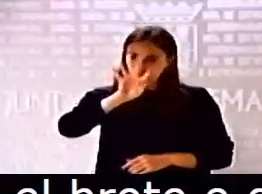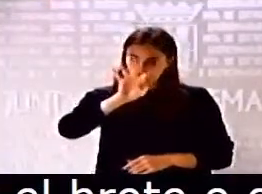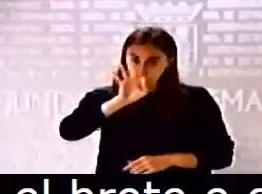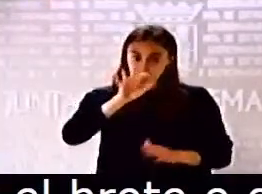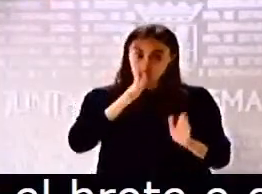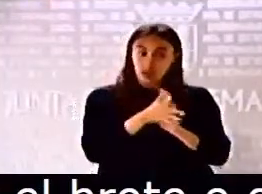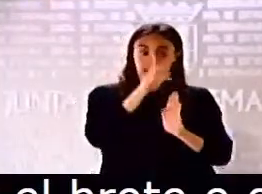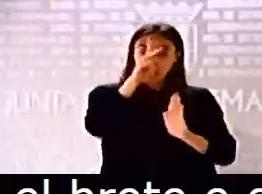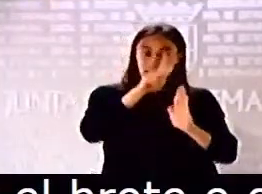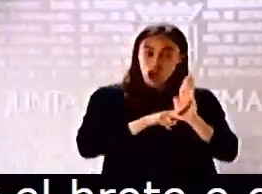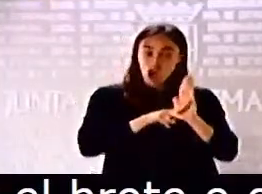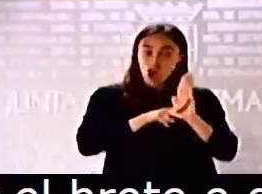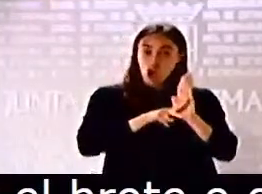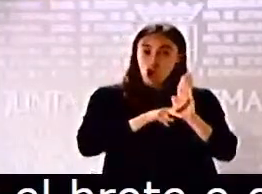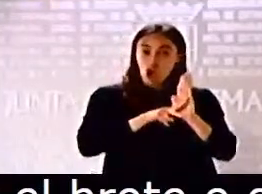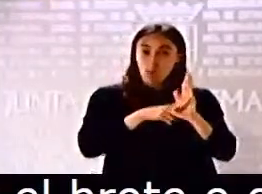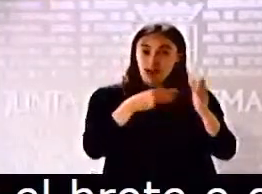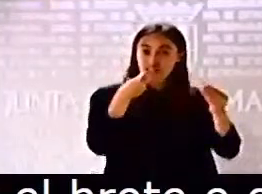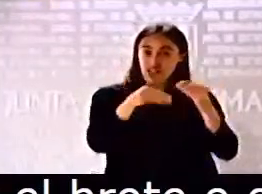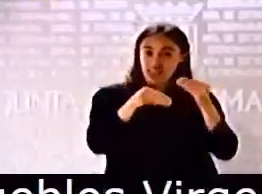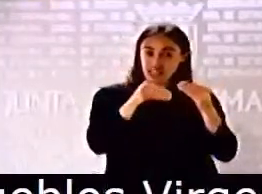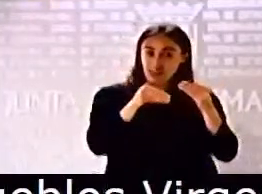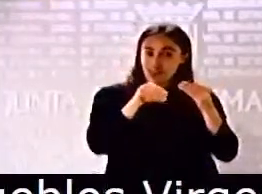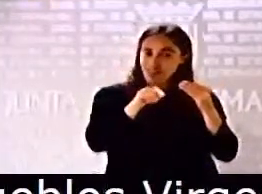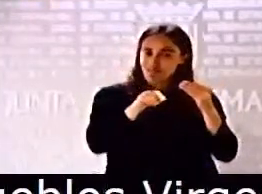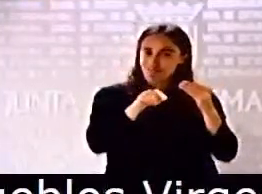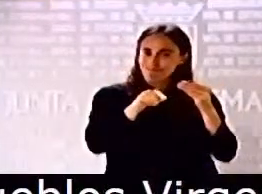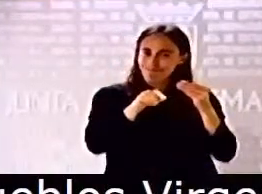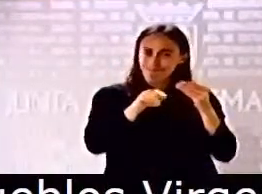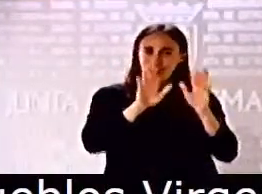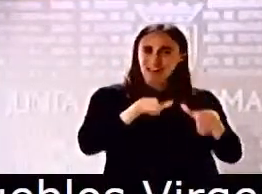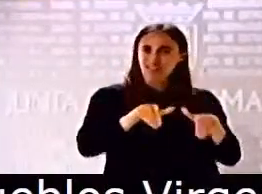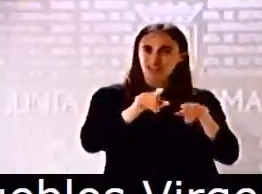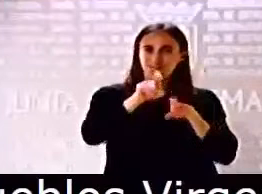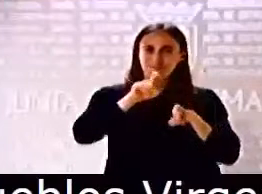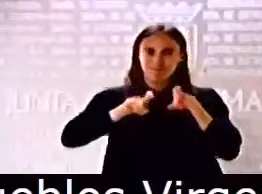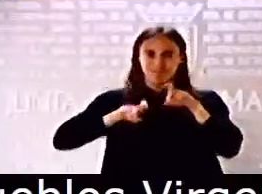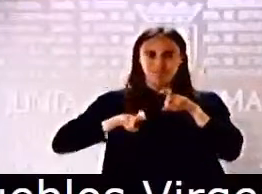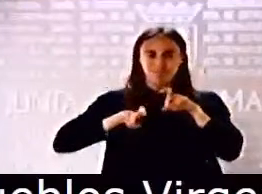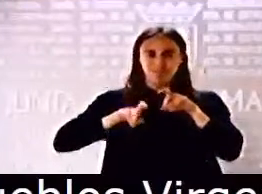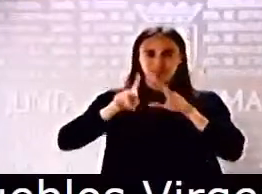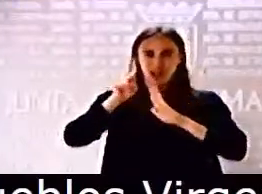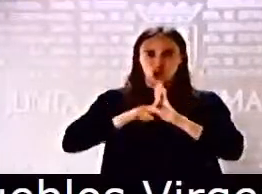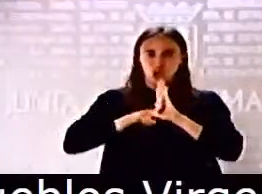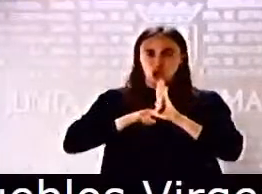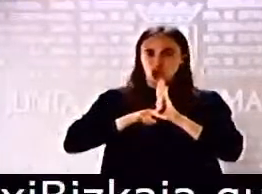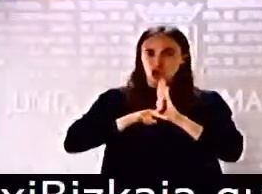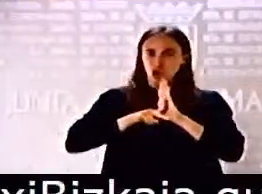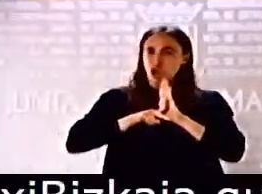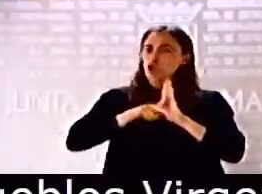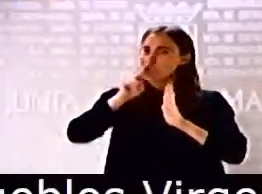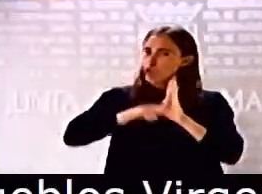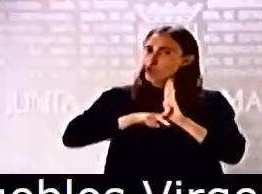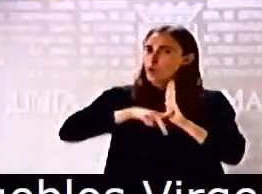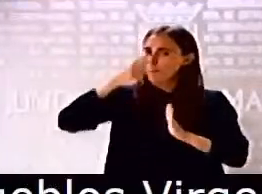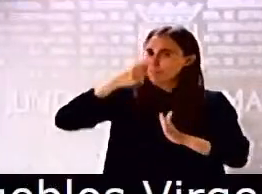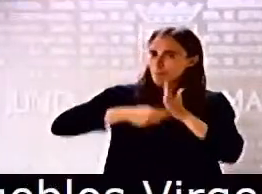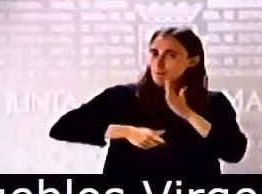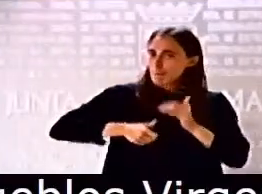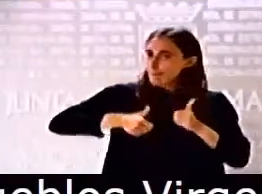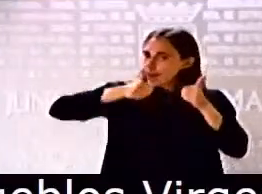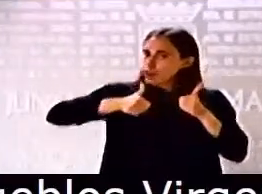que eran las visitas, tuvimos que retroceder en la implantación de esa medida y restringir más las